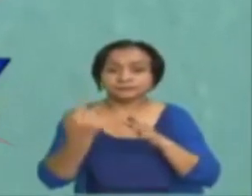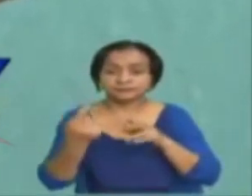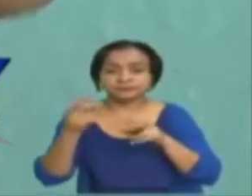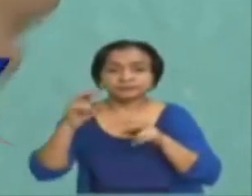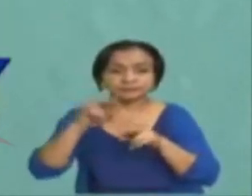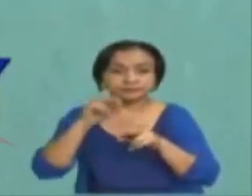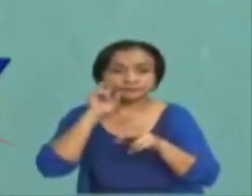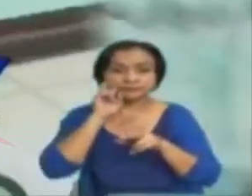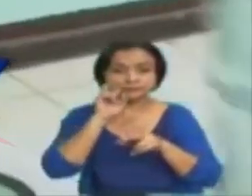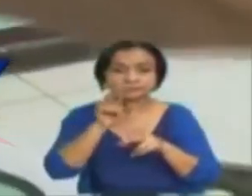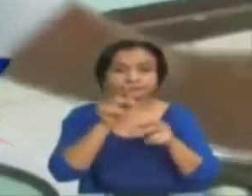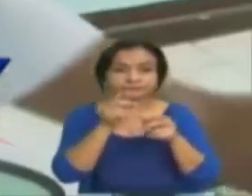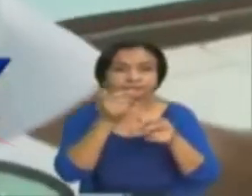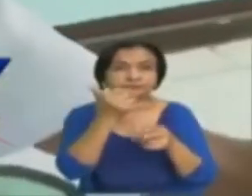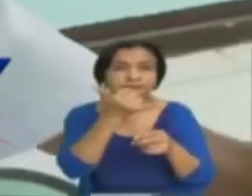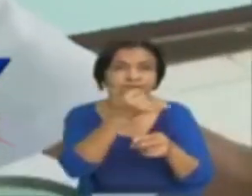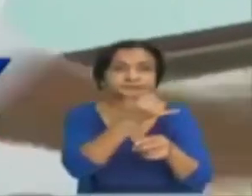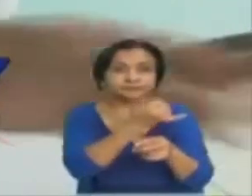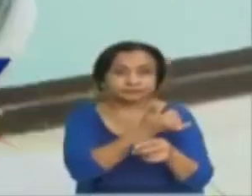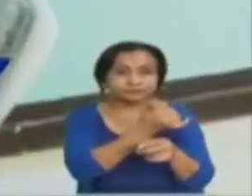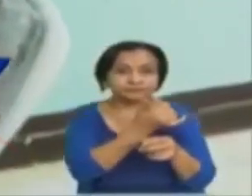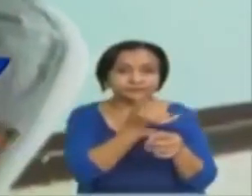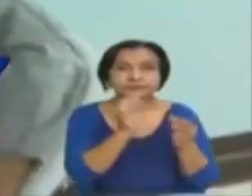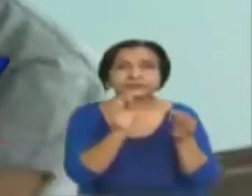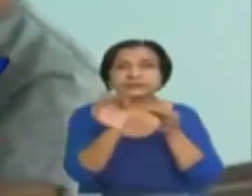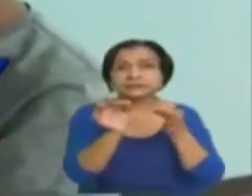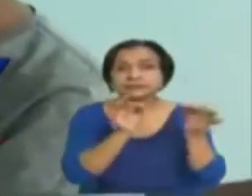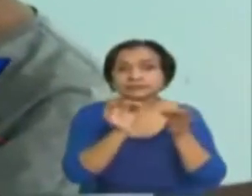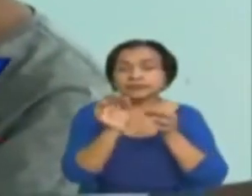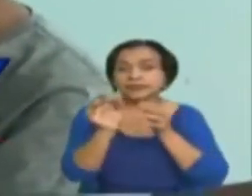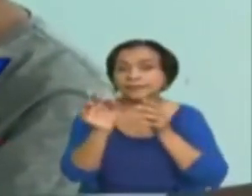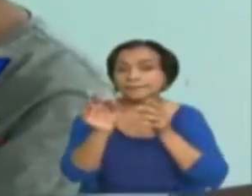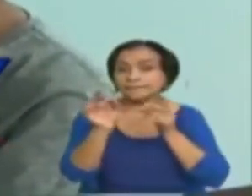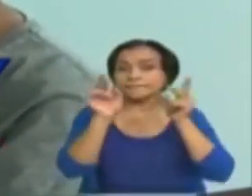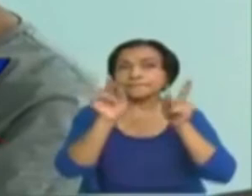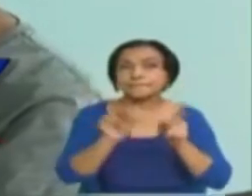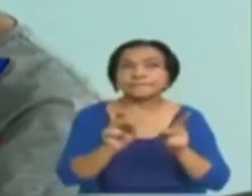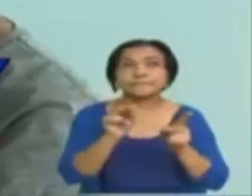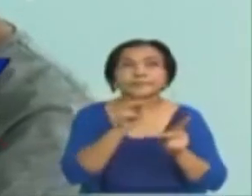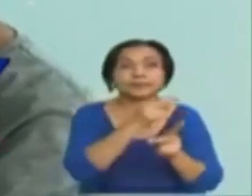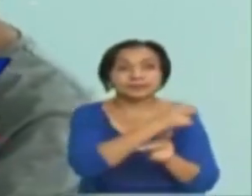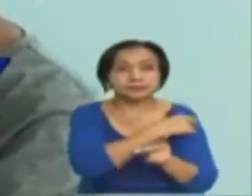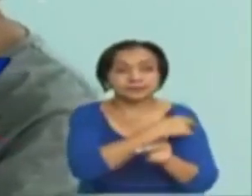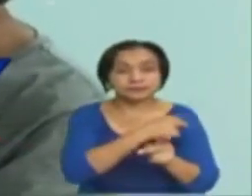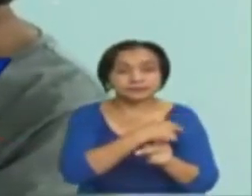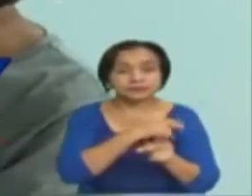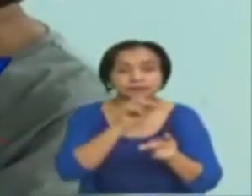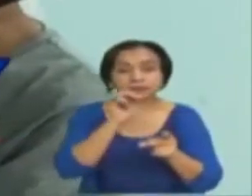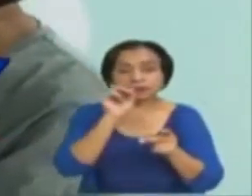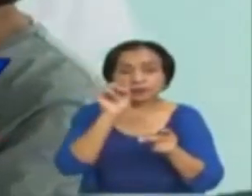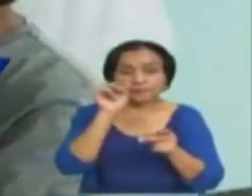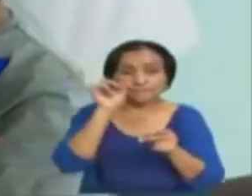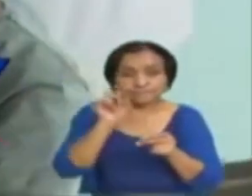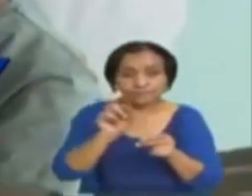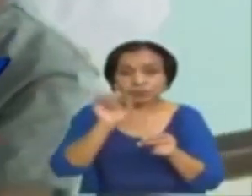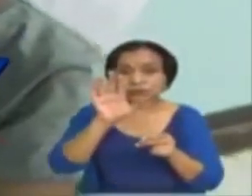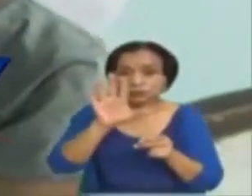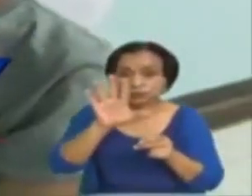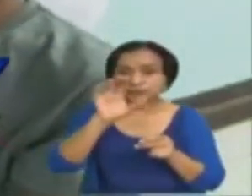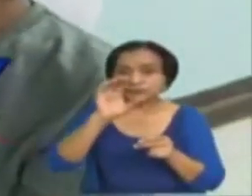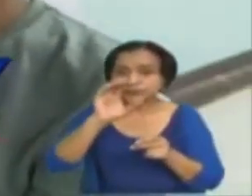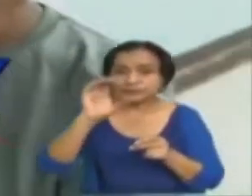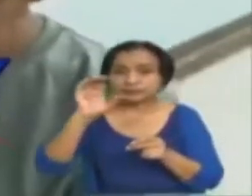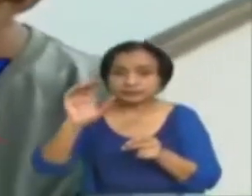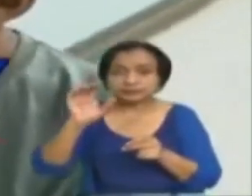primera infancia de COVAX, punto focal del mecanismo COVAX aquí en UNICEF, y el equipo técnico de